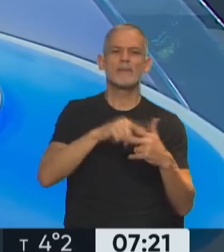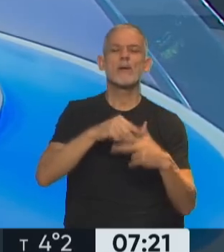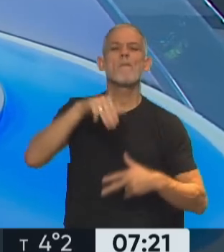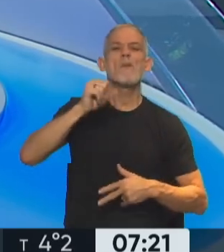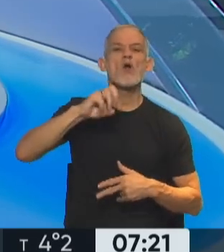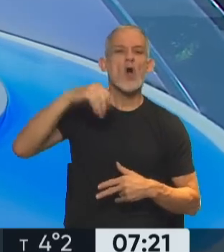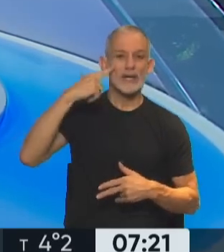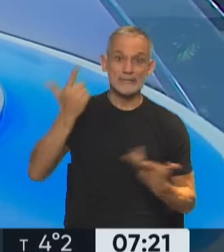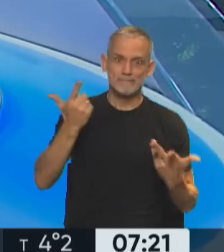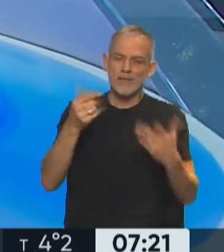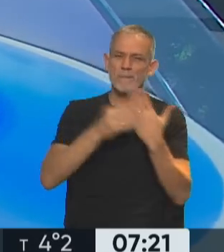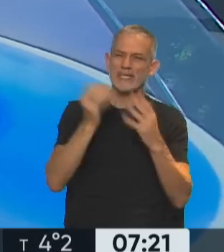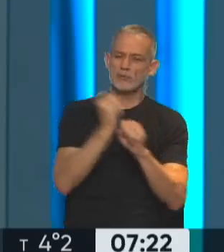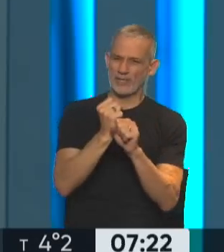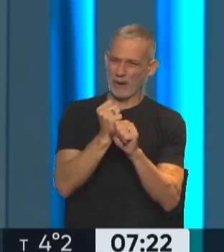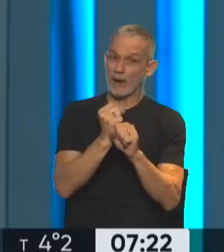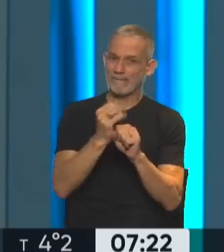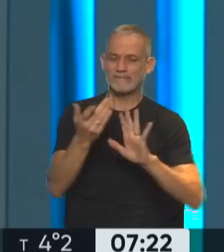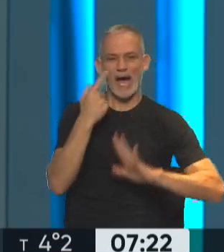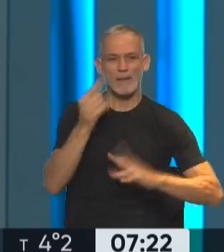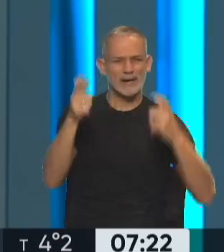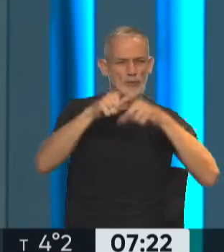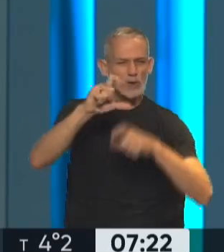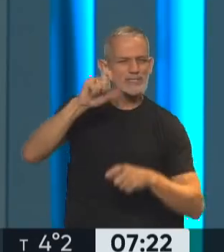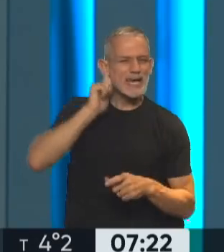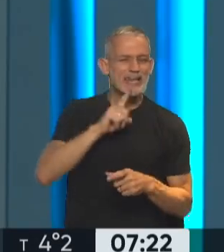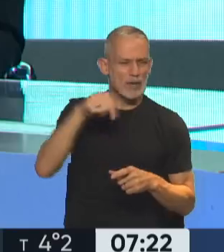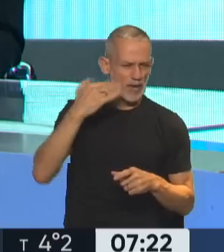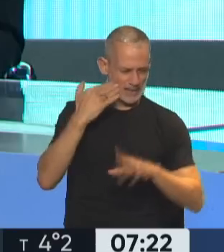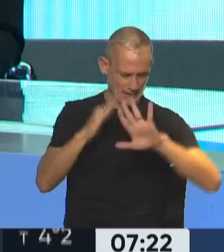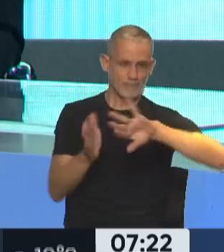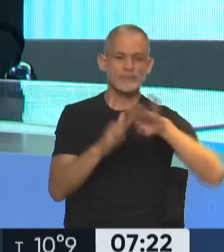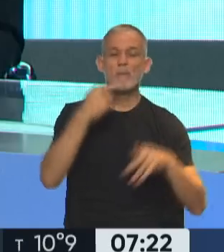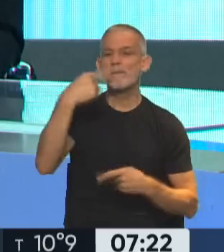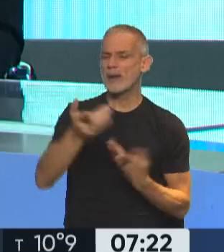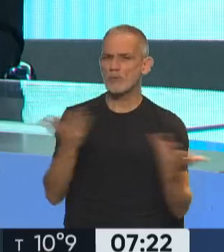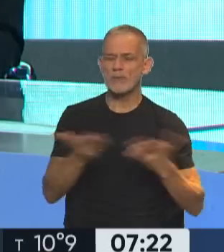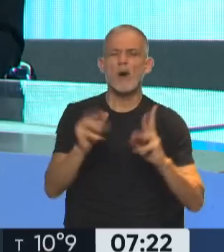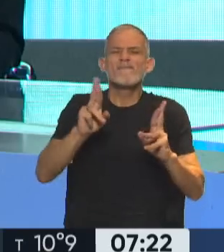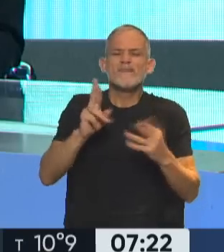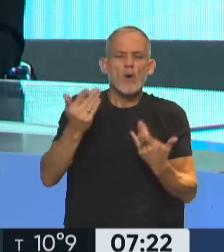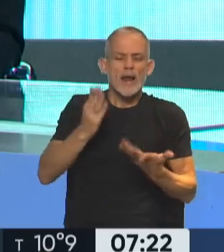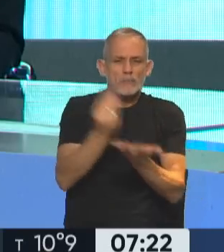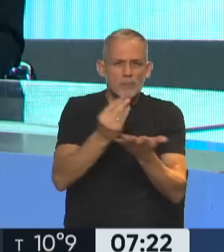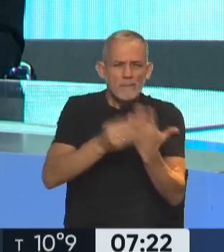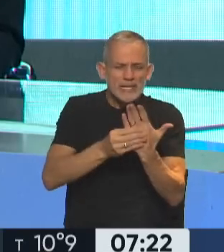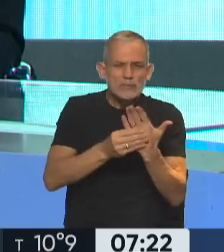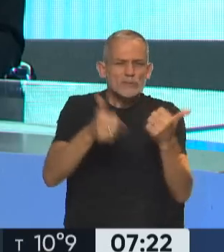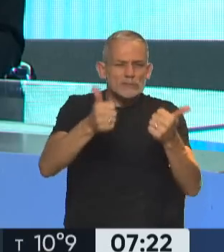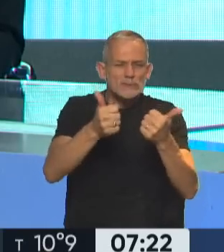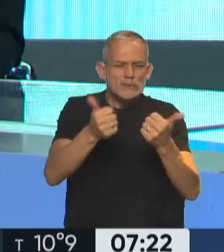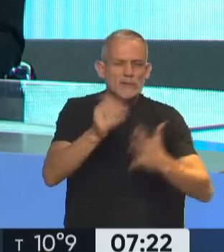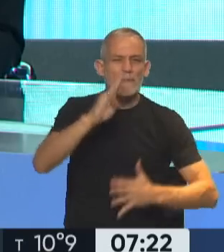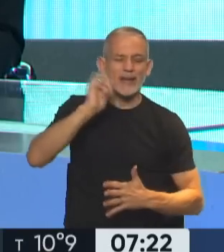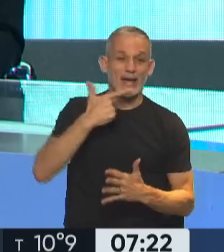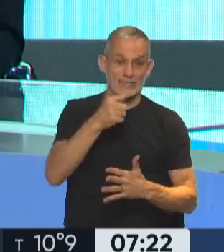de Bueno, Trabajo. hoy la CGT Lo va a salir a linkeamos, respaldar, claro, claro. con la reunión de la CGT por la tarde. Déjame que te pregunte ¿no? Porque decía, ojalá que le vaya bien a Batakis. Todos queremos que le vaya bien a Batakis porque le va a ir